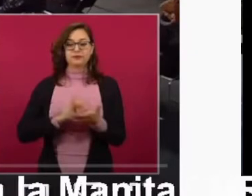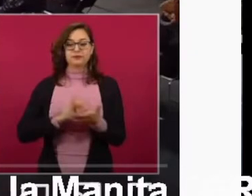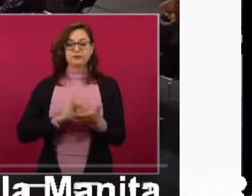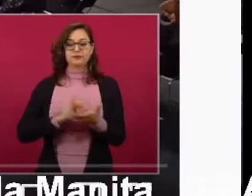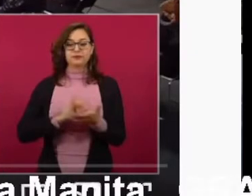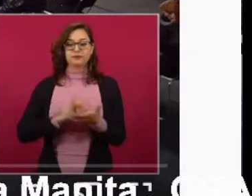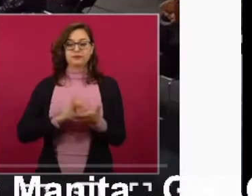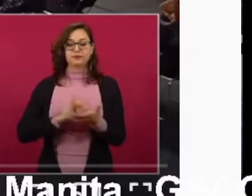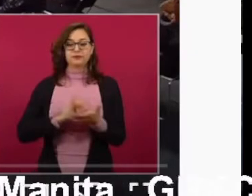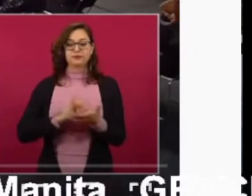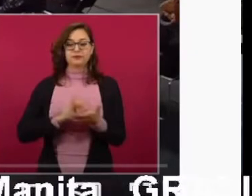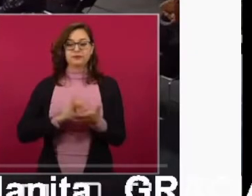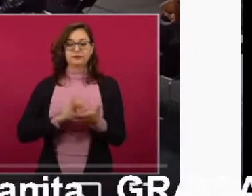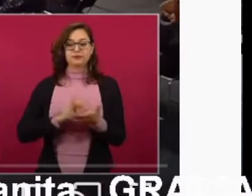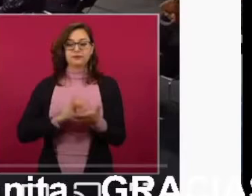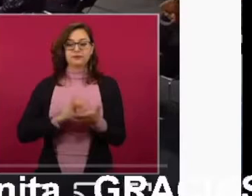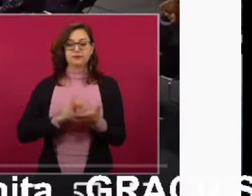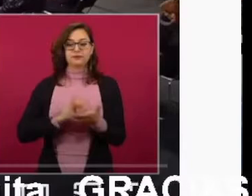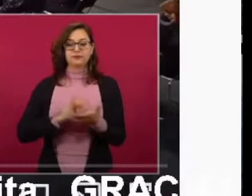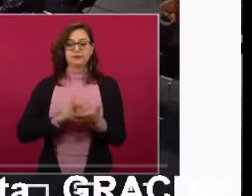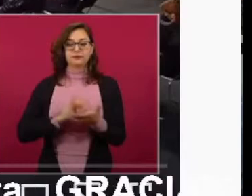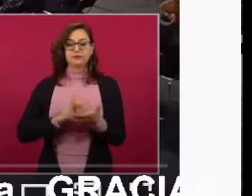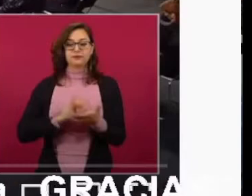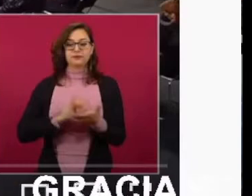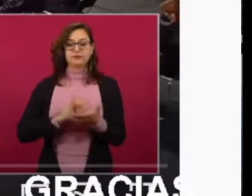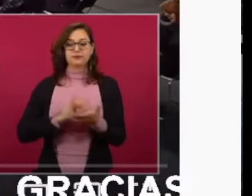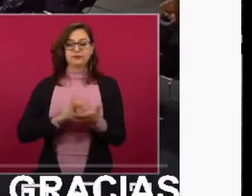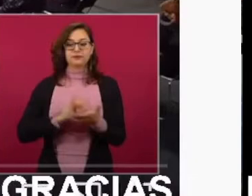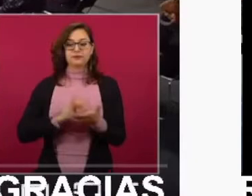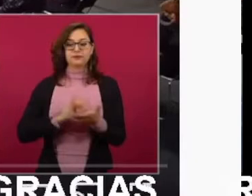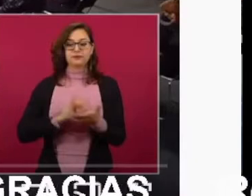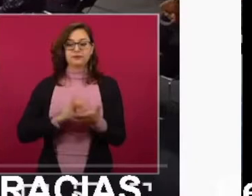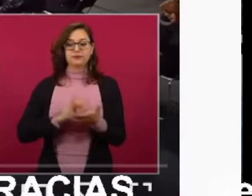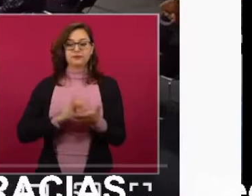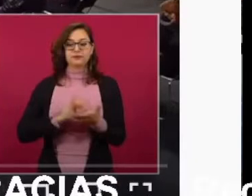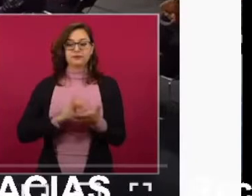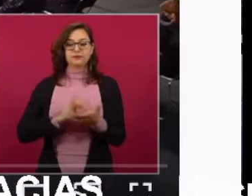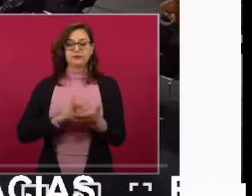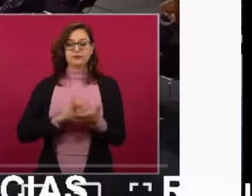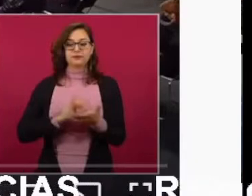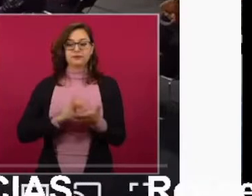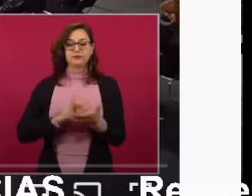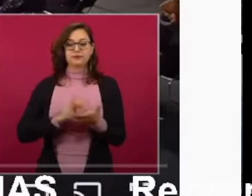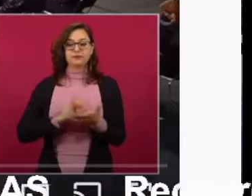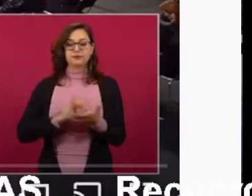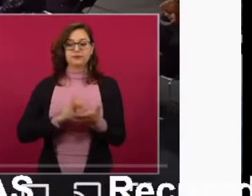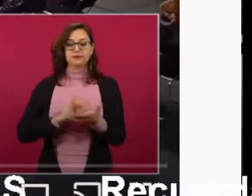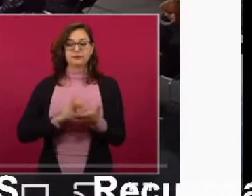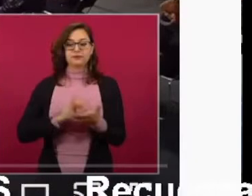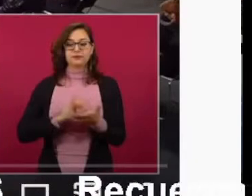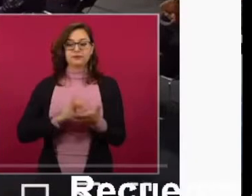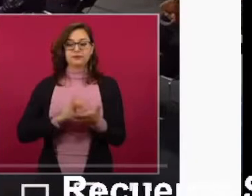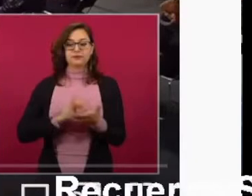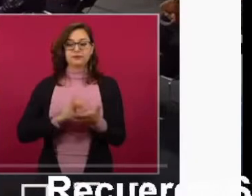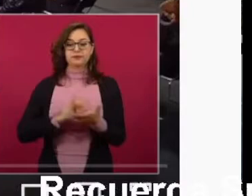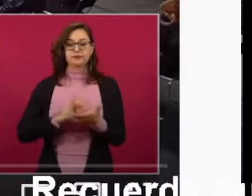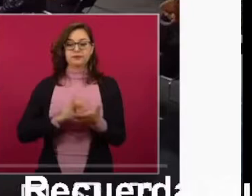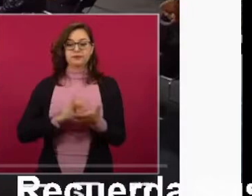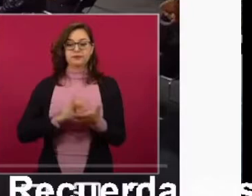de qué es lo que tenemos que hacer de hoy en adelante hasta que lópez